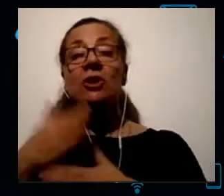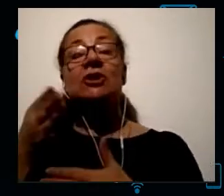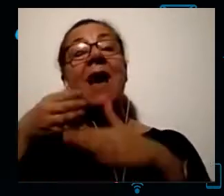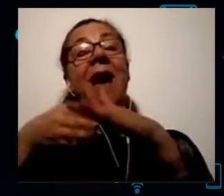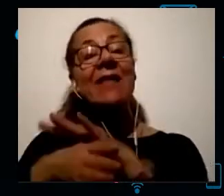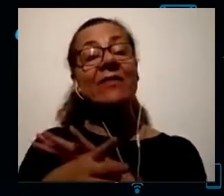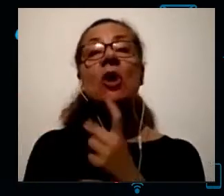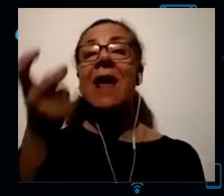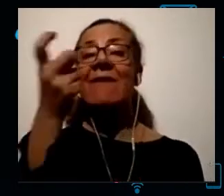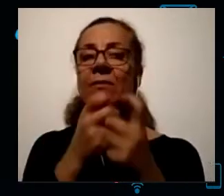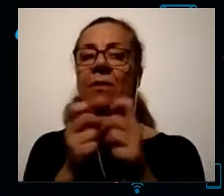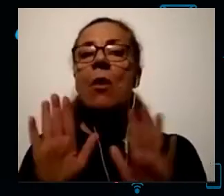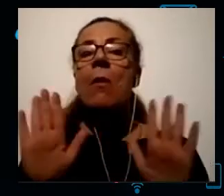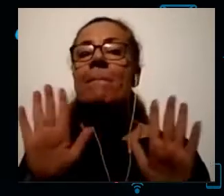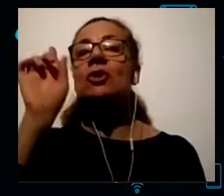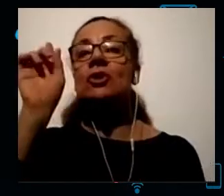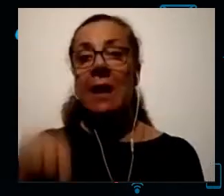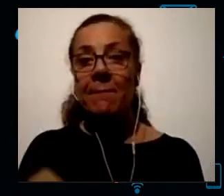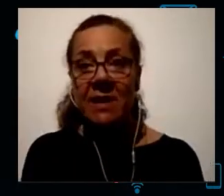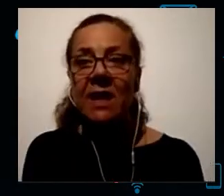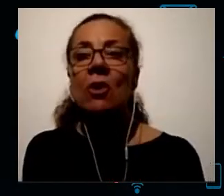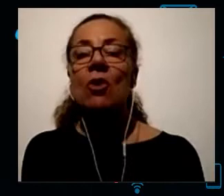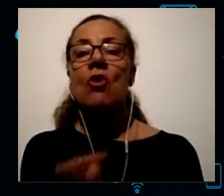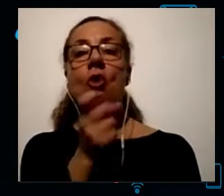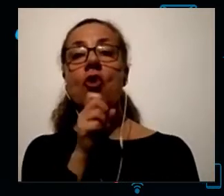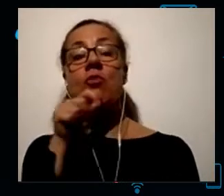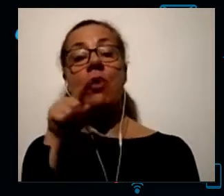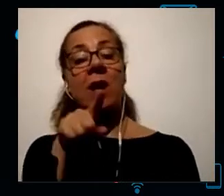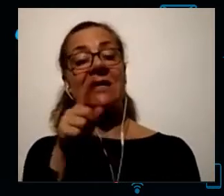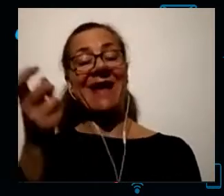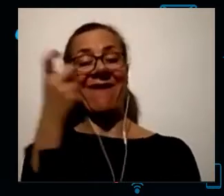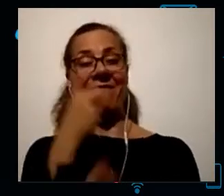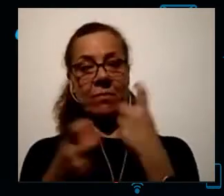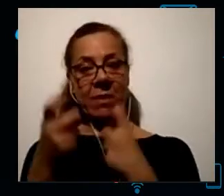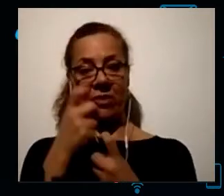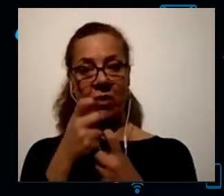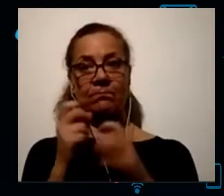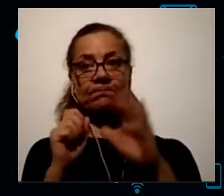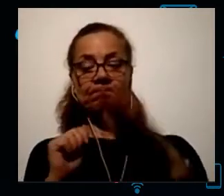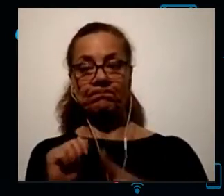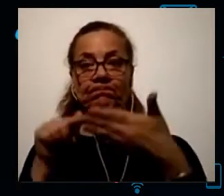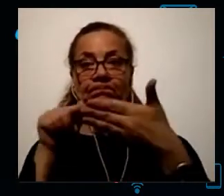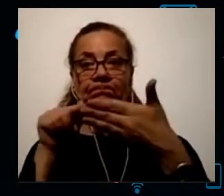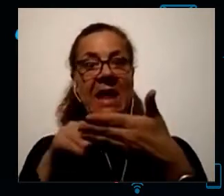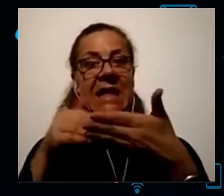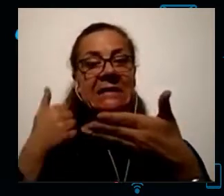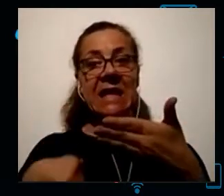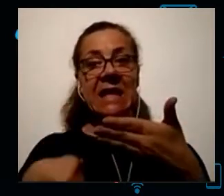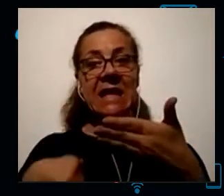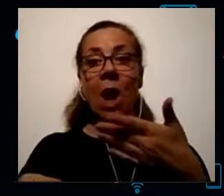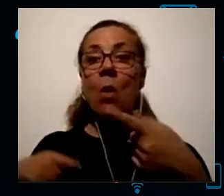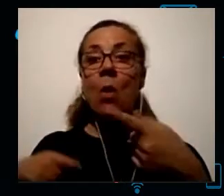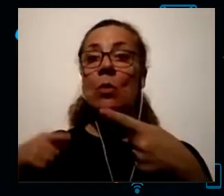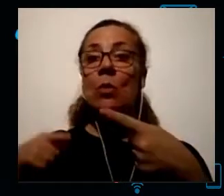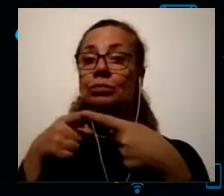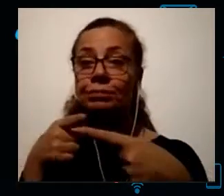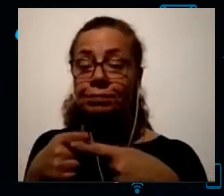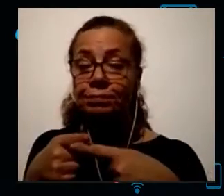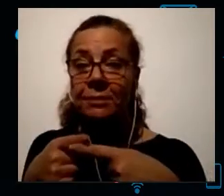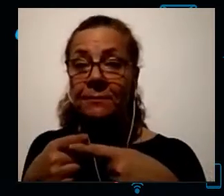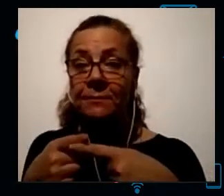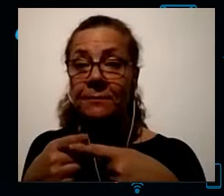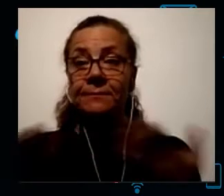y luego también como esa información cuando la estoy utilizando es una información como cómo puedo